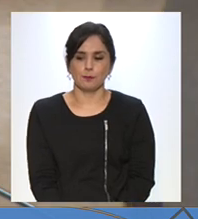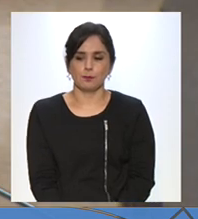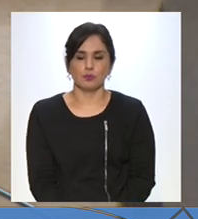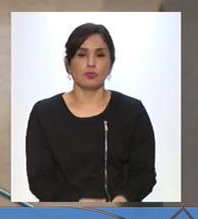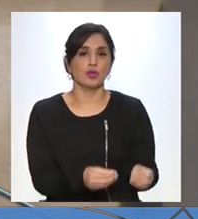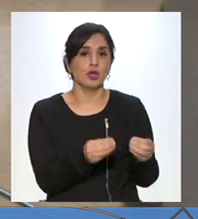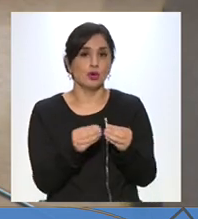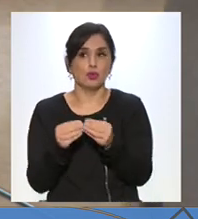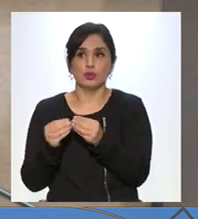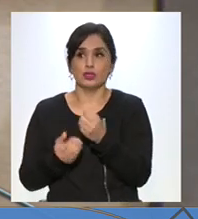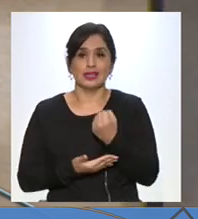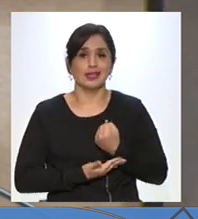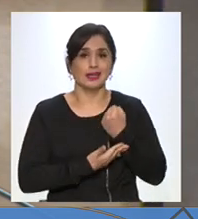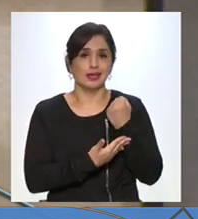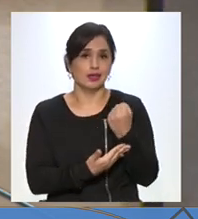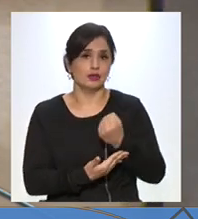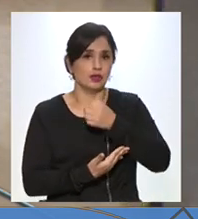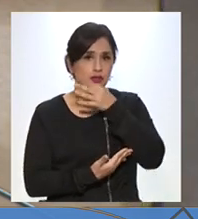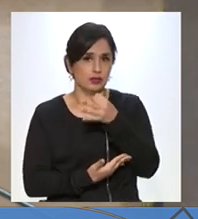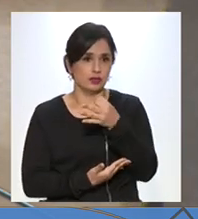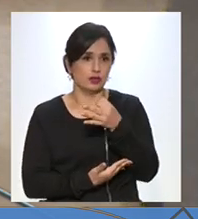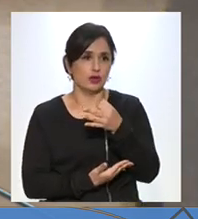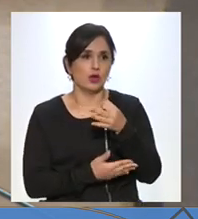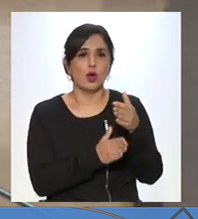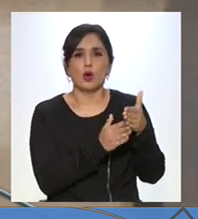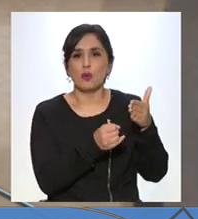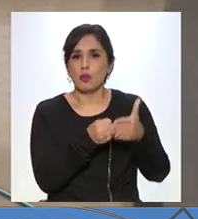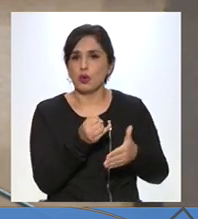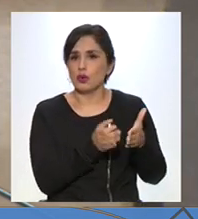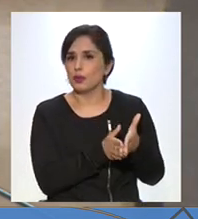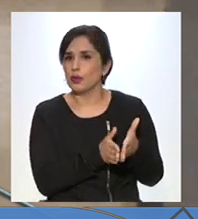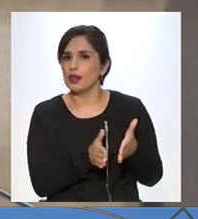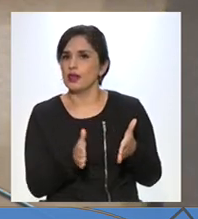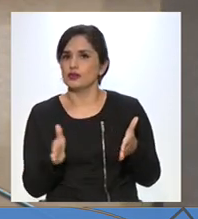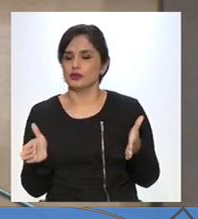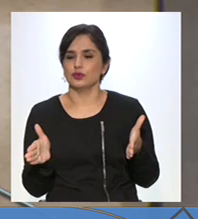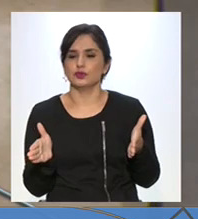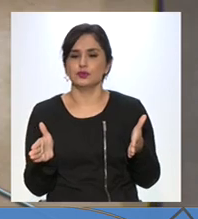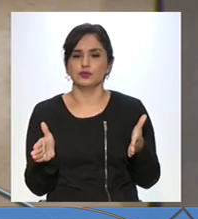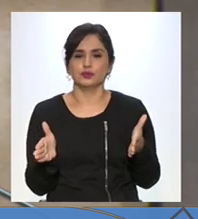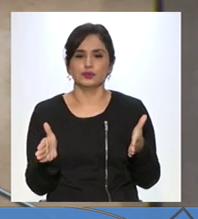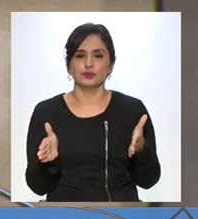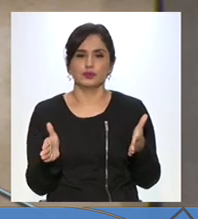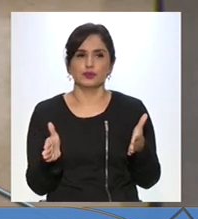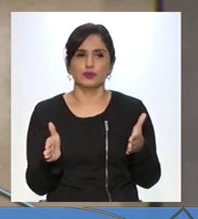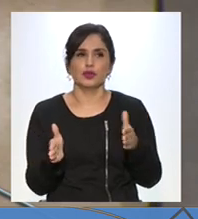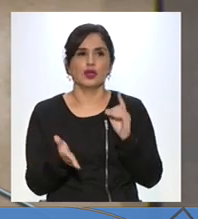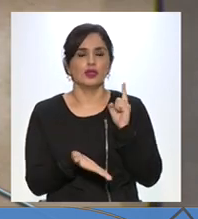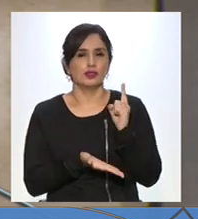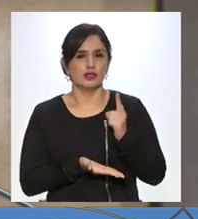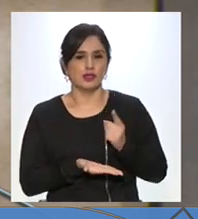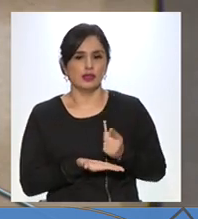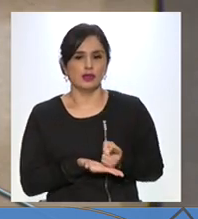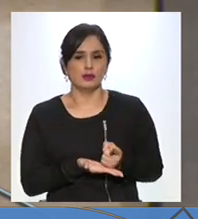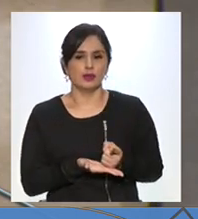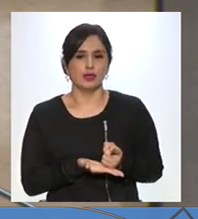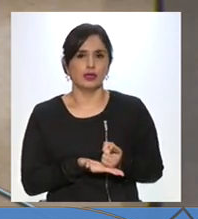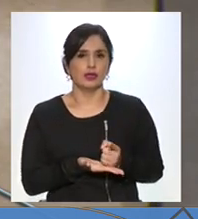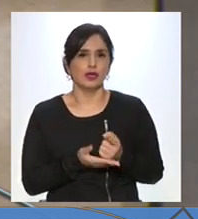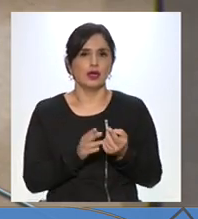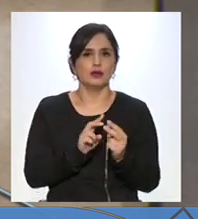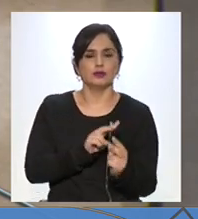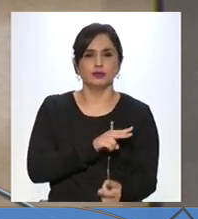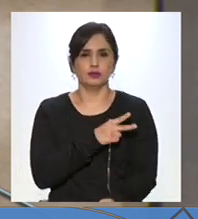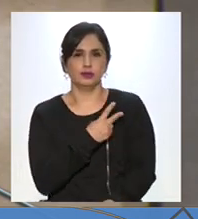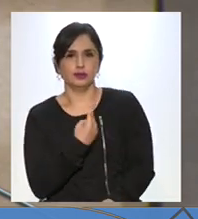muchas de las ayudas se han definido con un carácter transitorio, por lo tanto, cierto, deberían ser reversibles, y